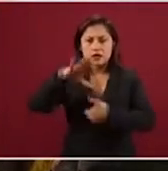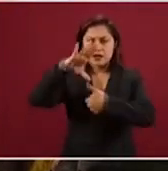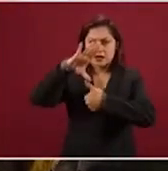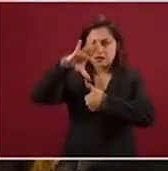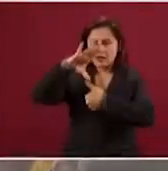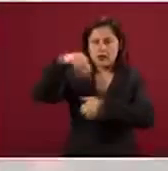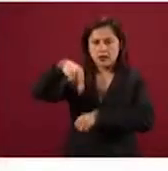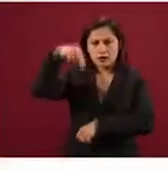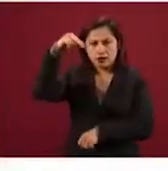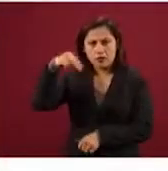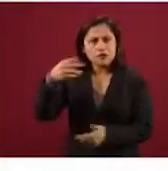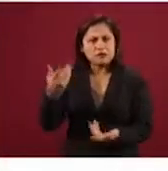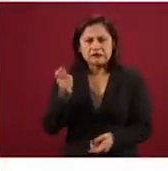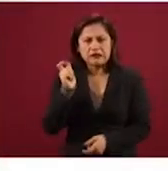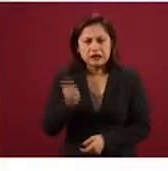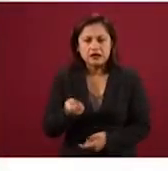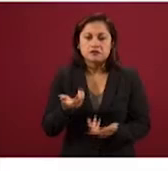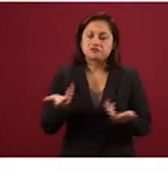un mercado muy grande,